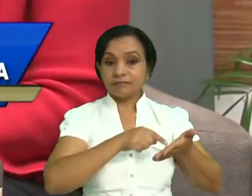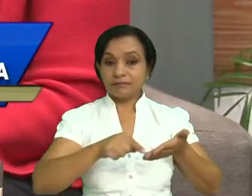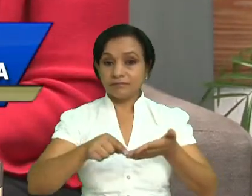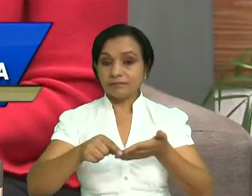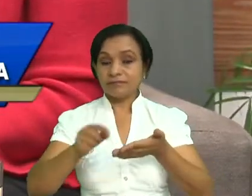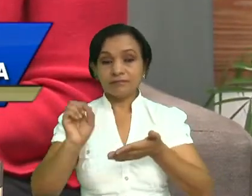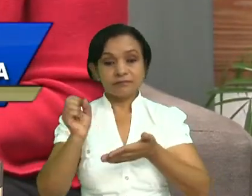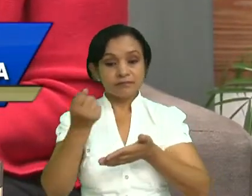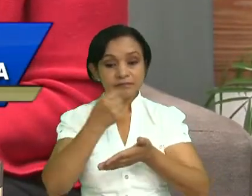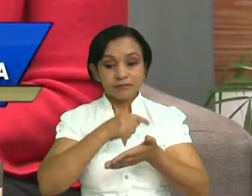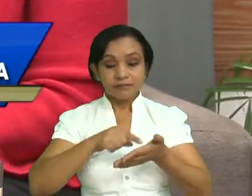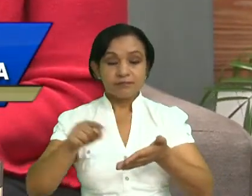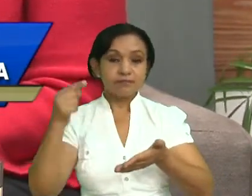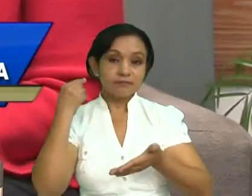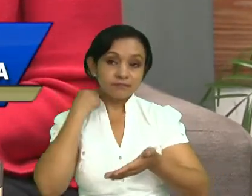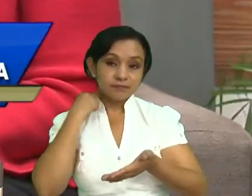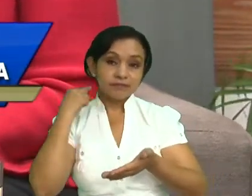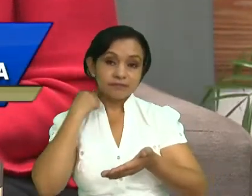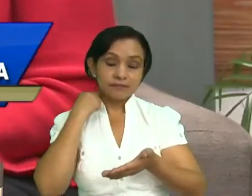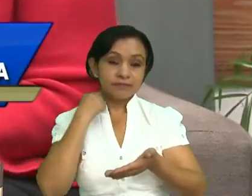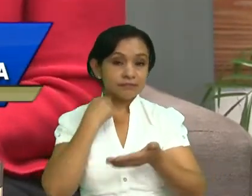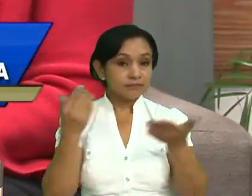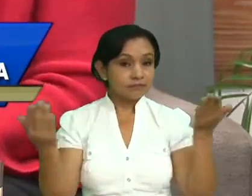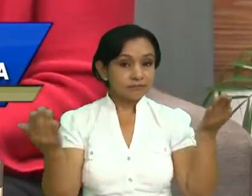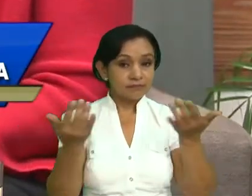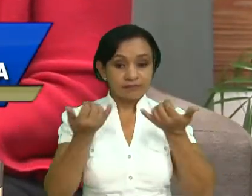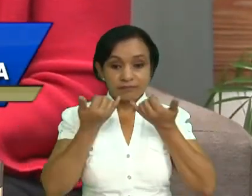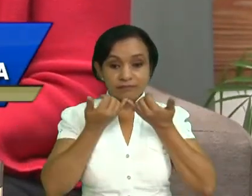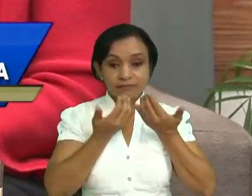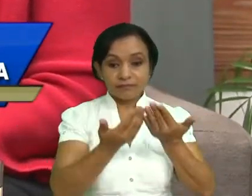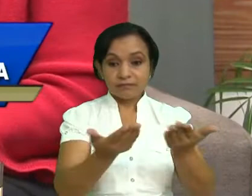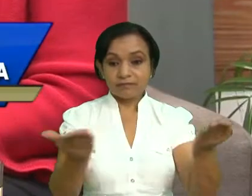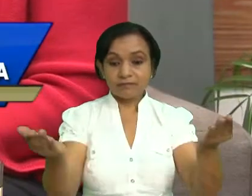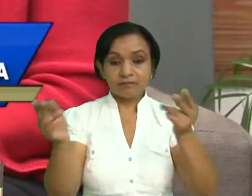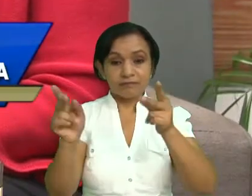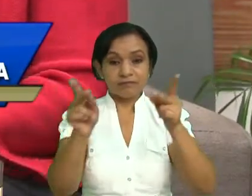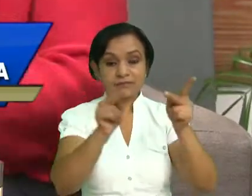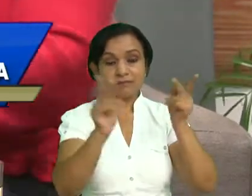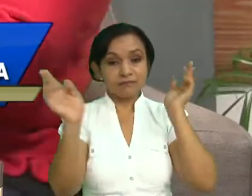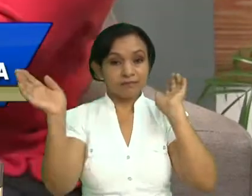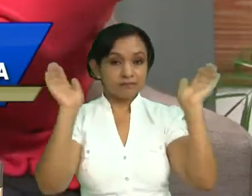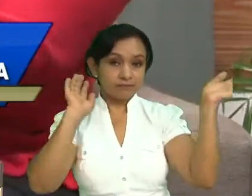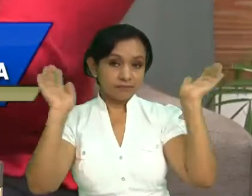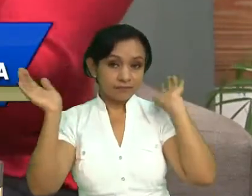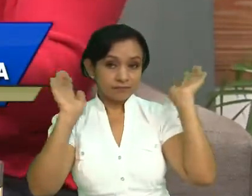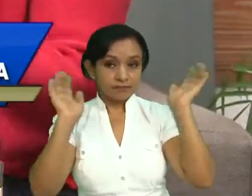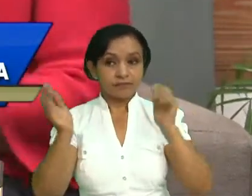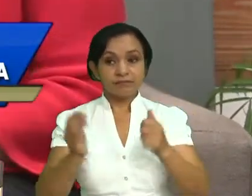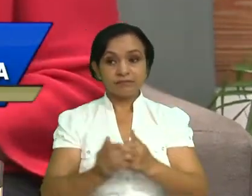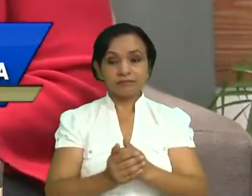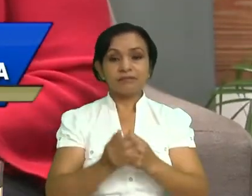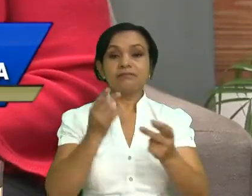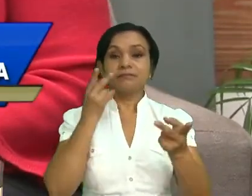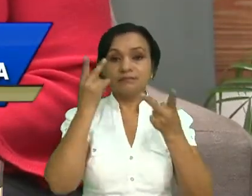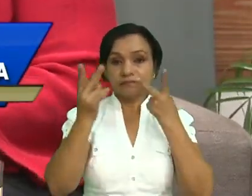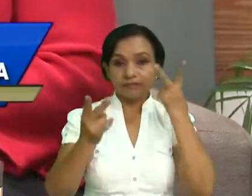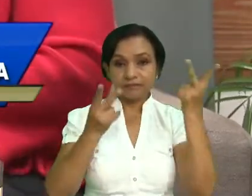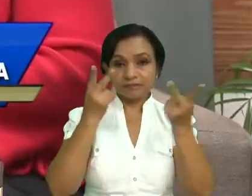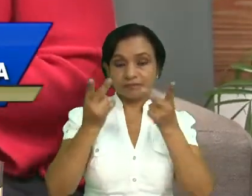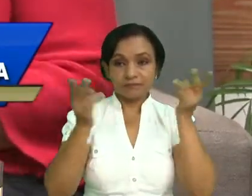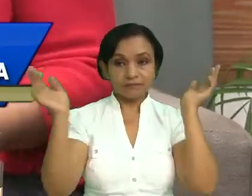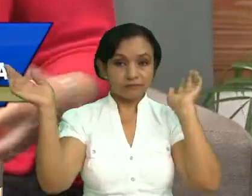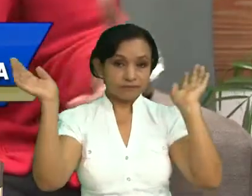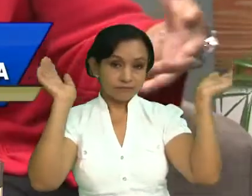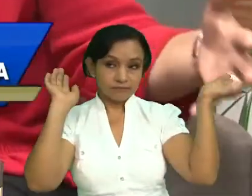semanal. Y también cómo está informada los hermanos y hermanas comerciantes, pero también quien visita los mercados. Ya